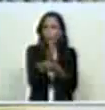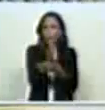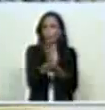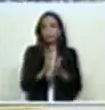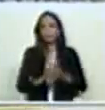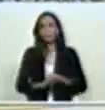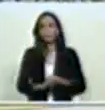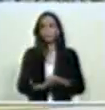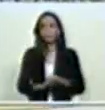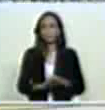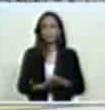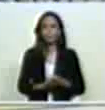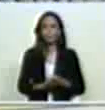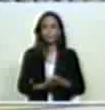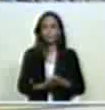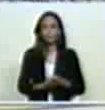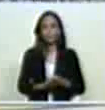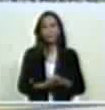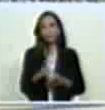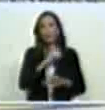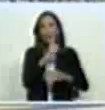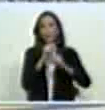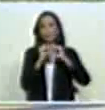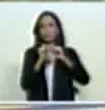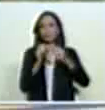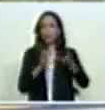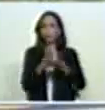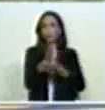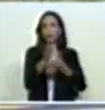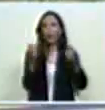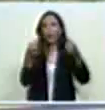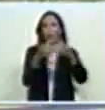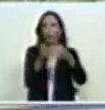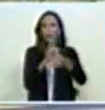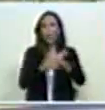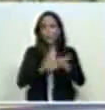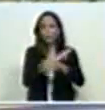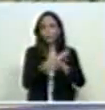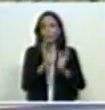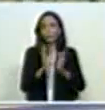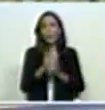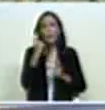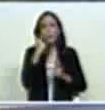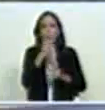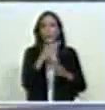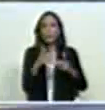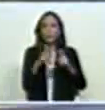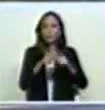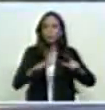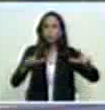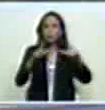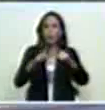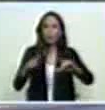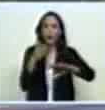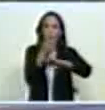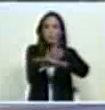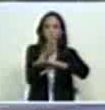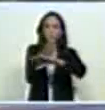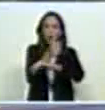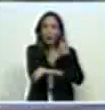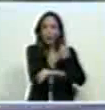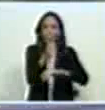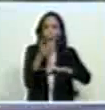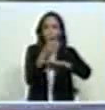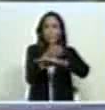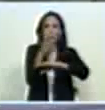digamos o sea portales que aquí con el trabajo de la misión y puerta vamos entonces a ver el centro